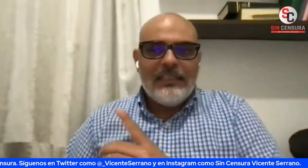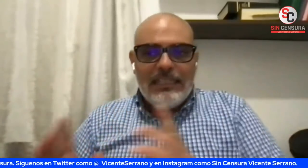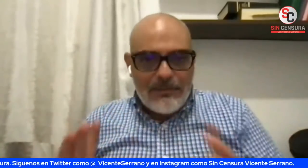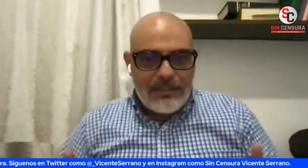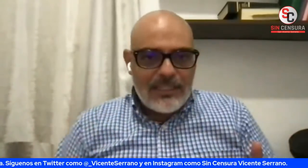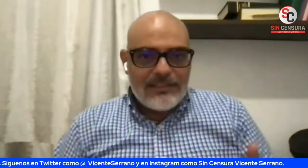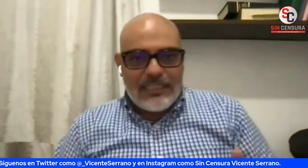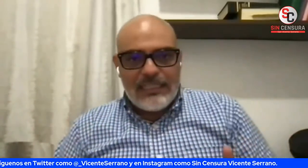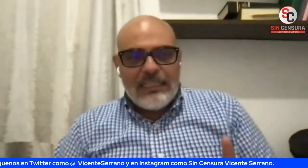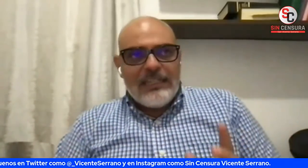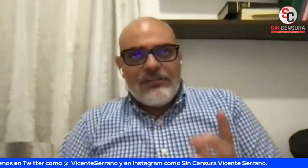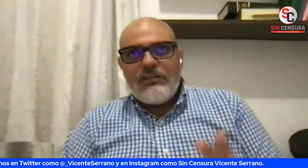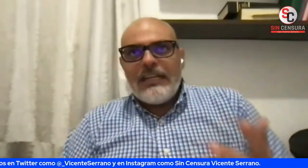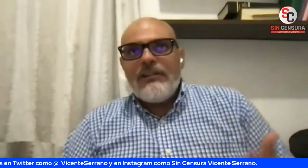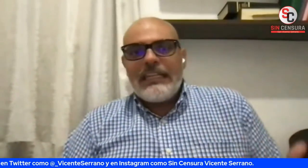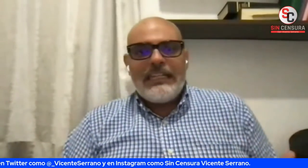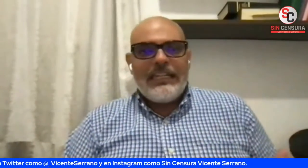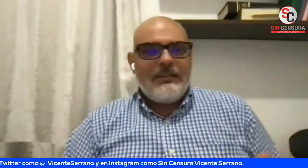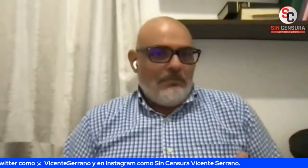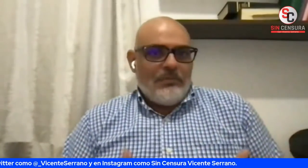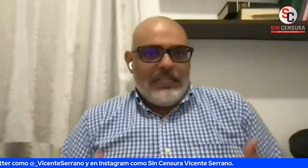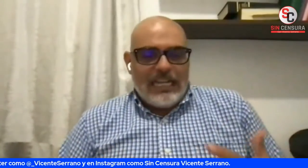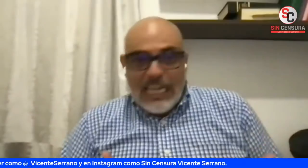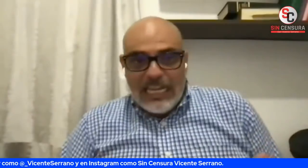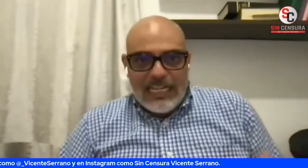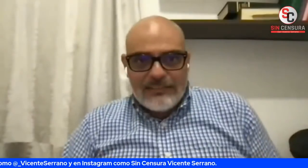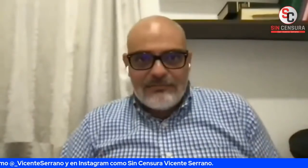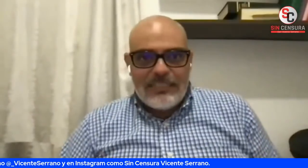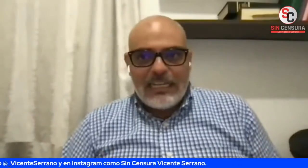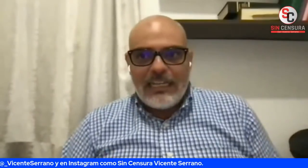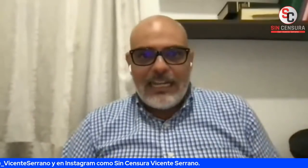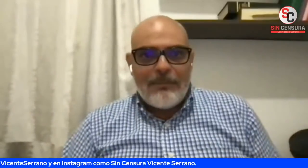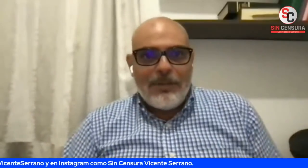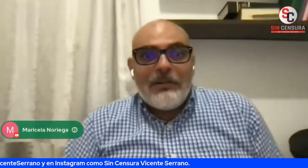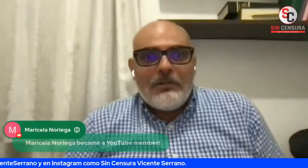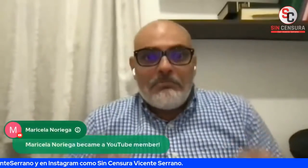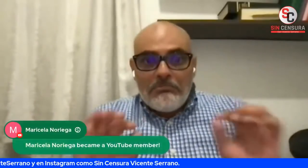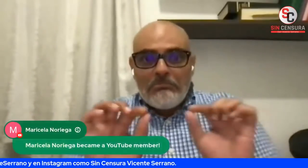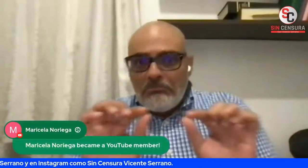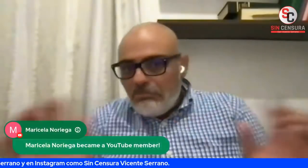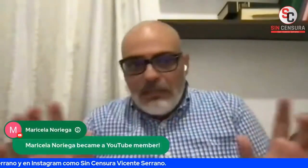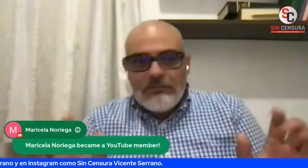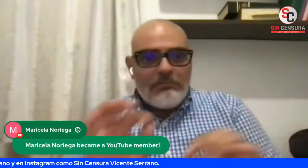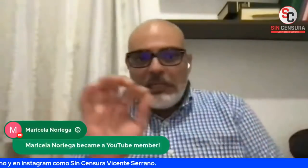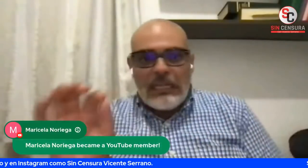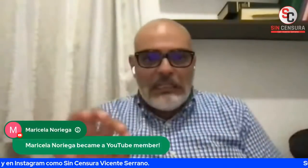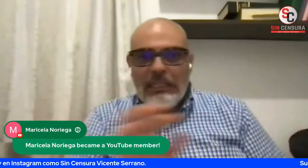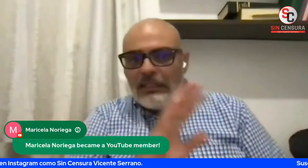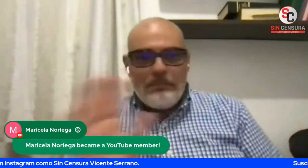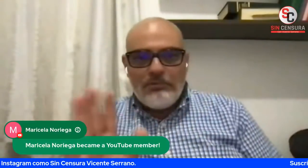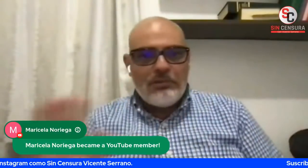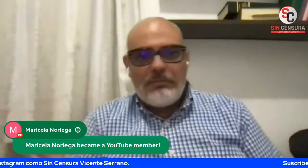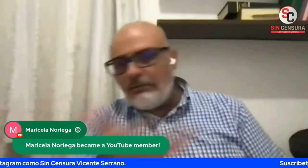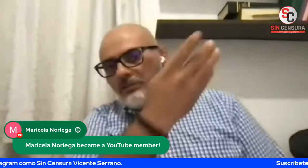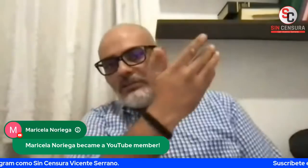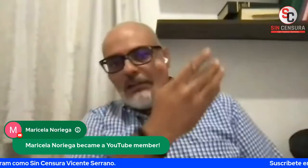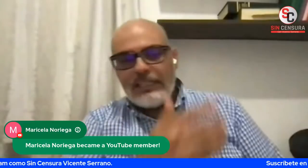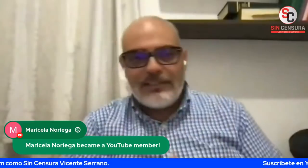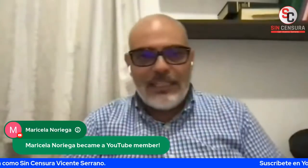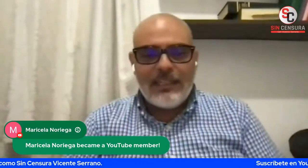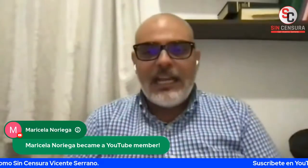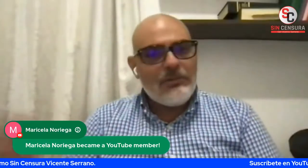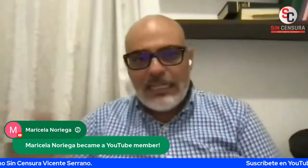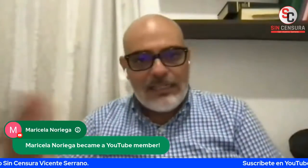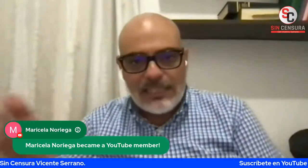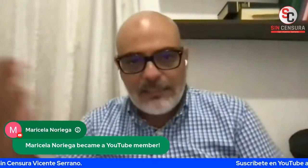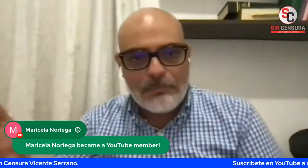importante. La verdad es que yo creo aquí que pues la riega, pero bueno, regadita y punto. Vámonos a lo